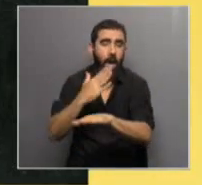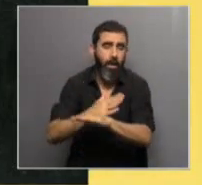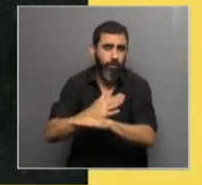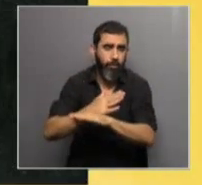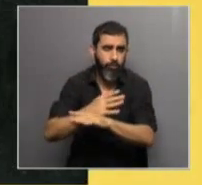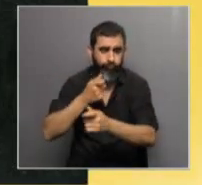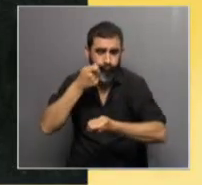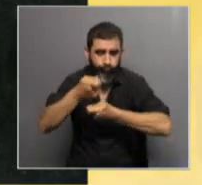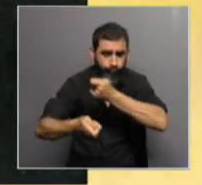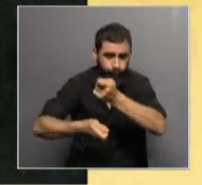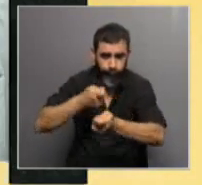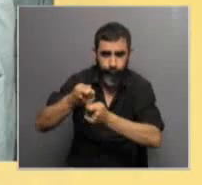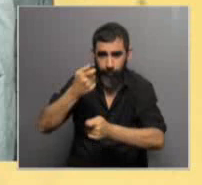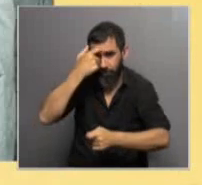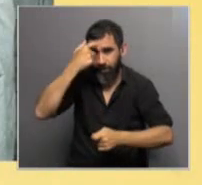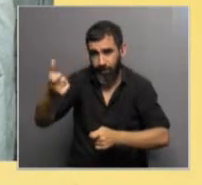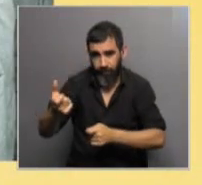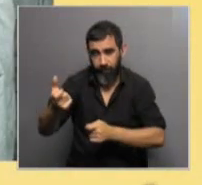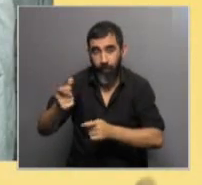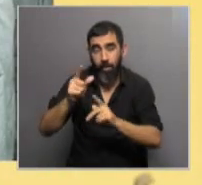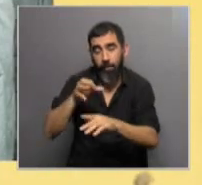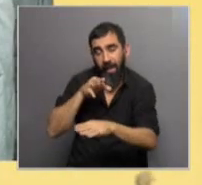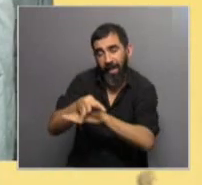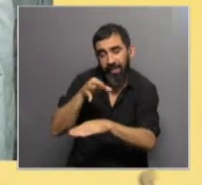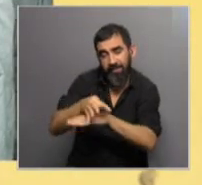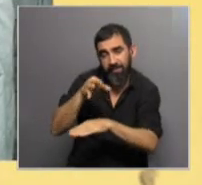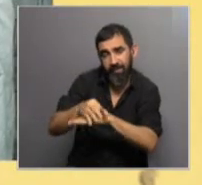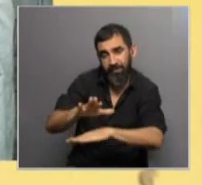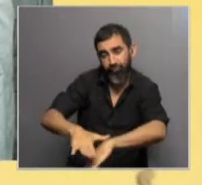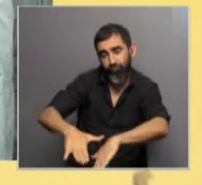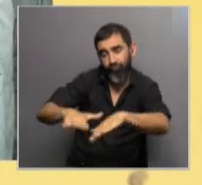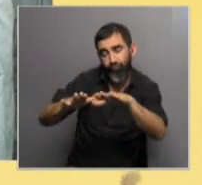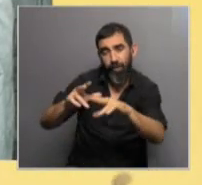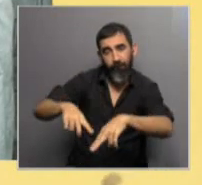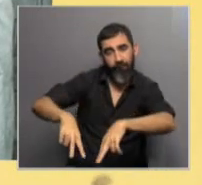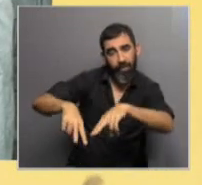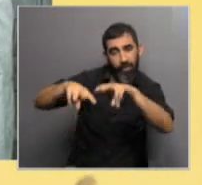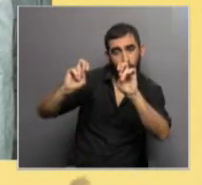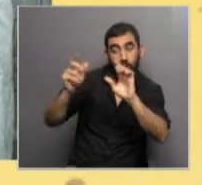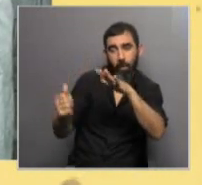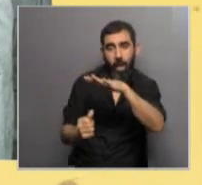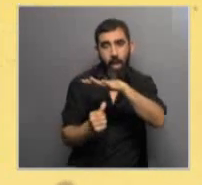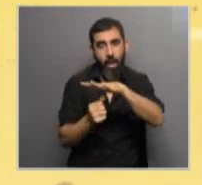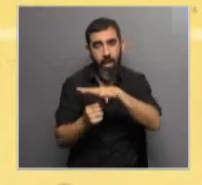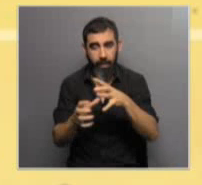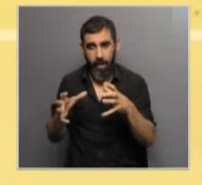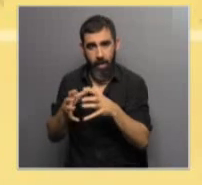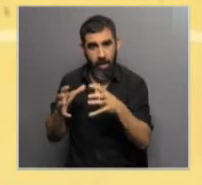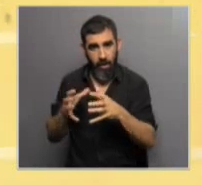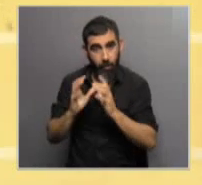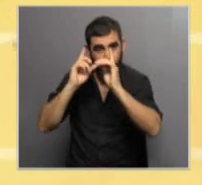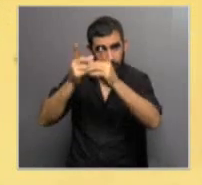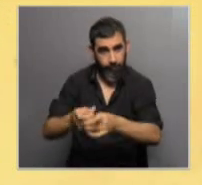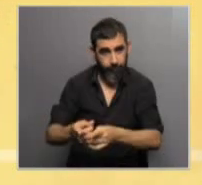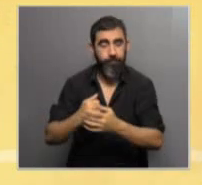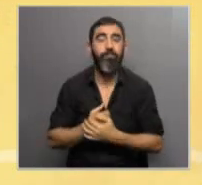que en explicación si no de enseñanza de formación de investigadores de liderazgo de equipos que